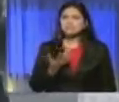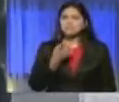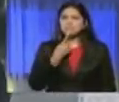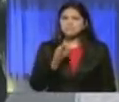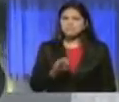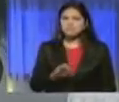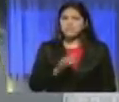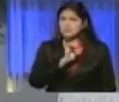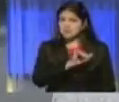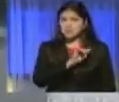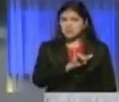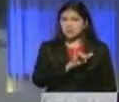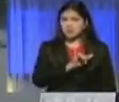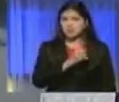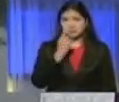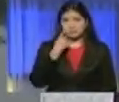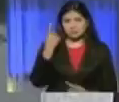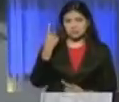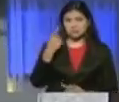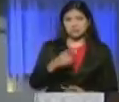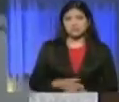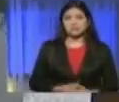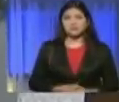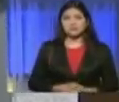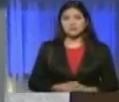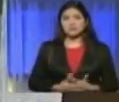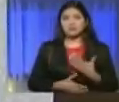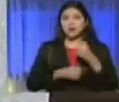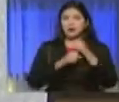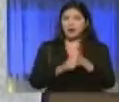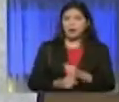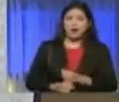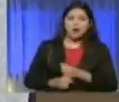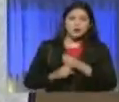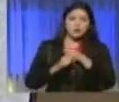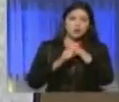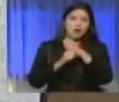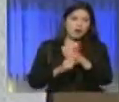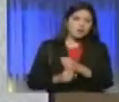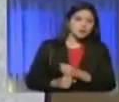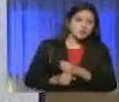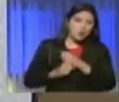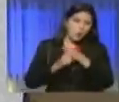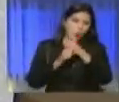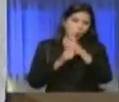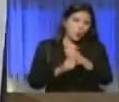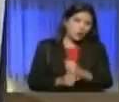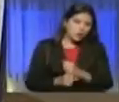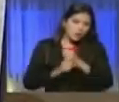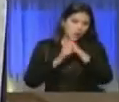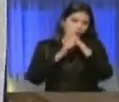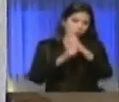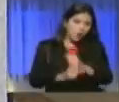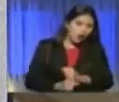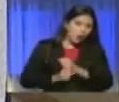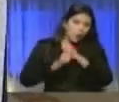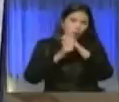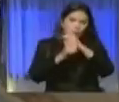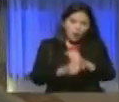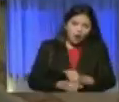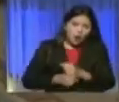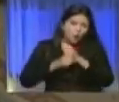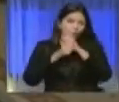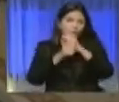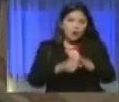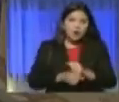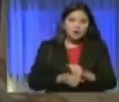También, lo mismo. Mira, ahí está. Caballo galopando, galopando. Una belleza todo este